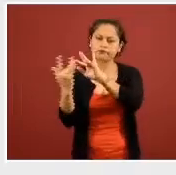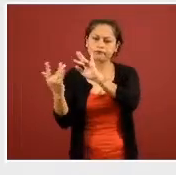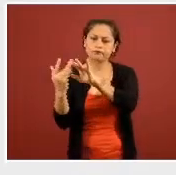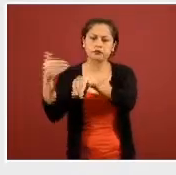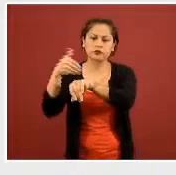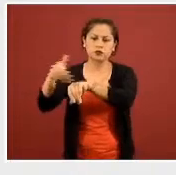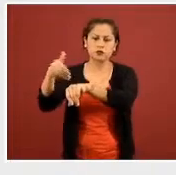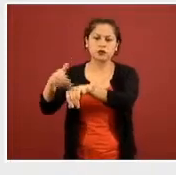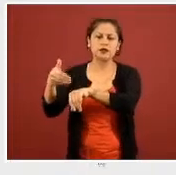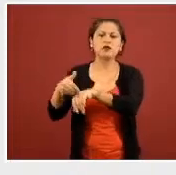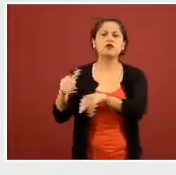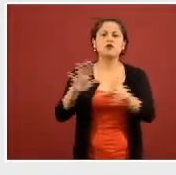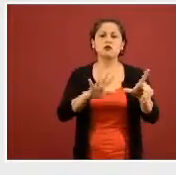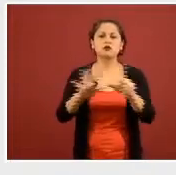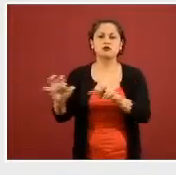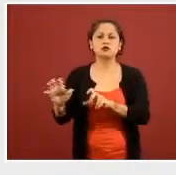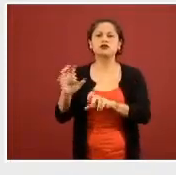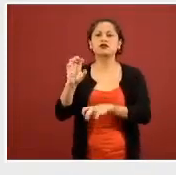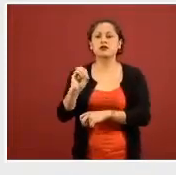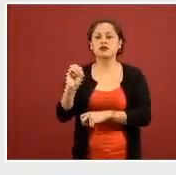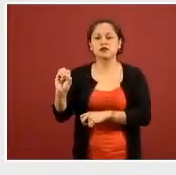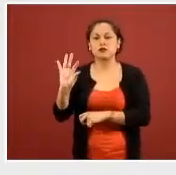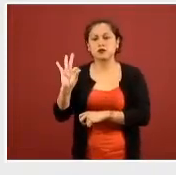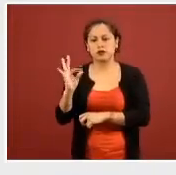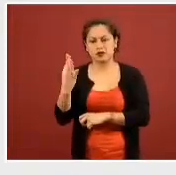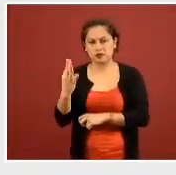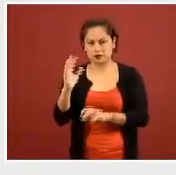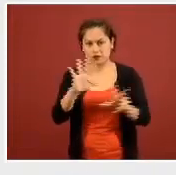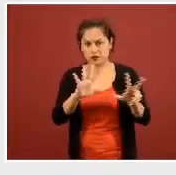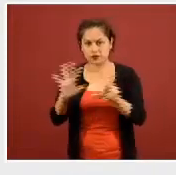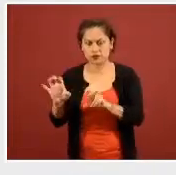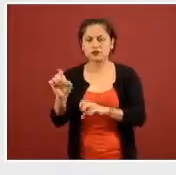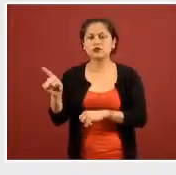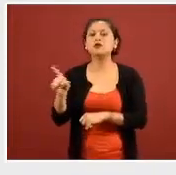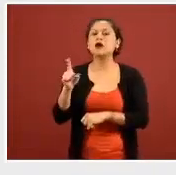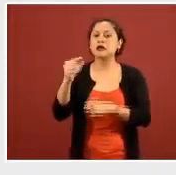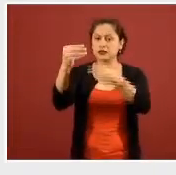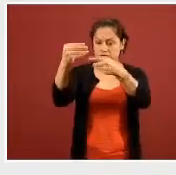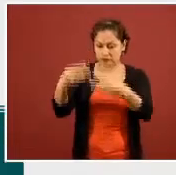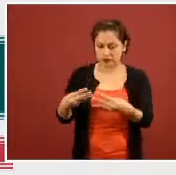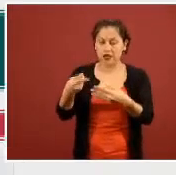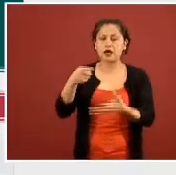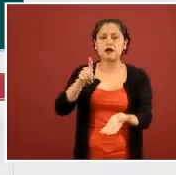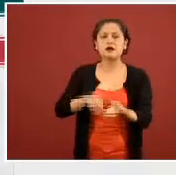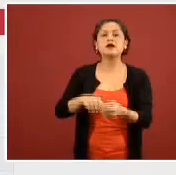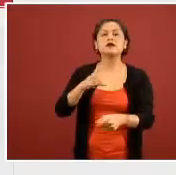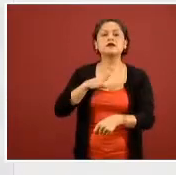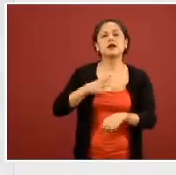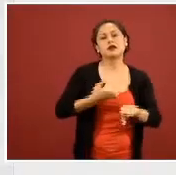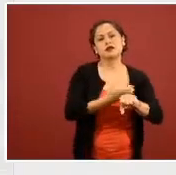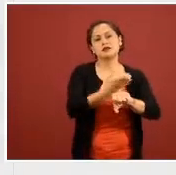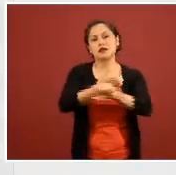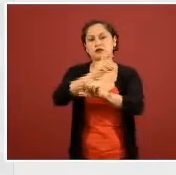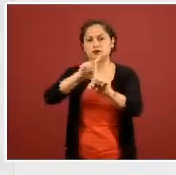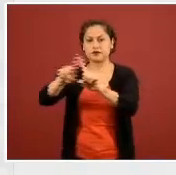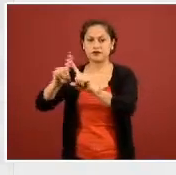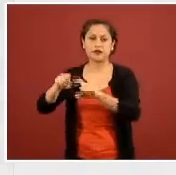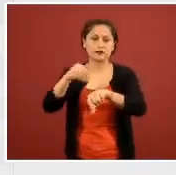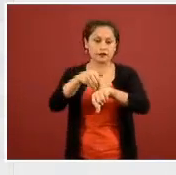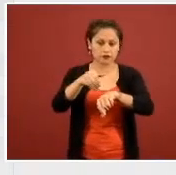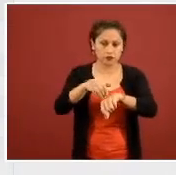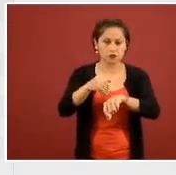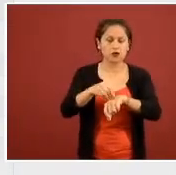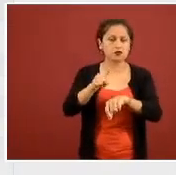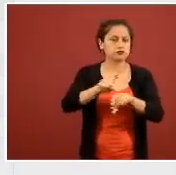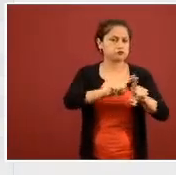800-0044-800. Y si bajamos un poco, tenemos una serie de líneas directas COVID por estado de la República. Aquí vienen todos